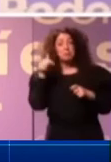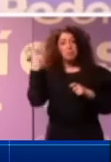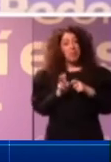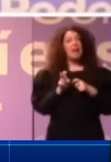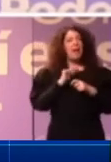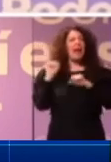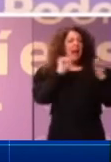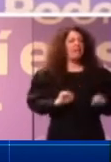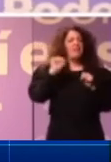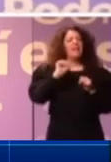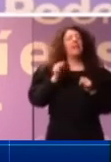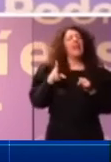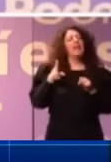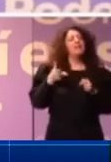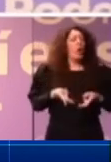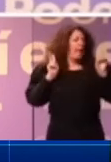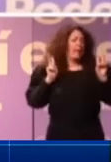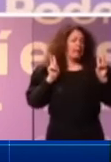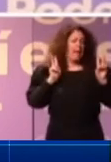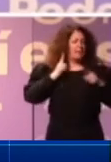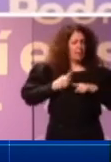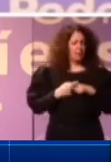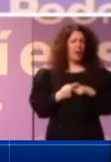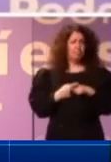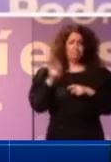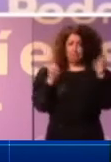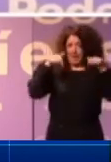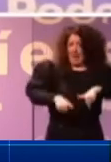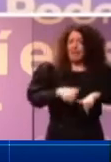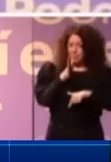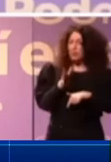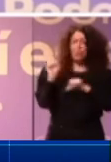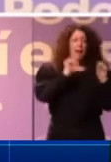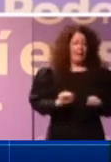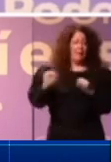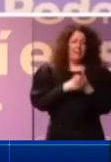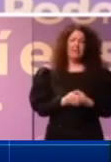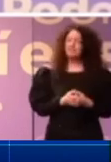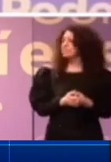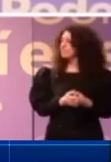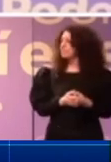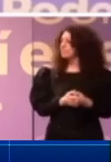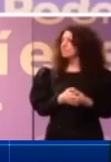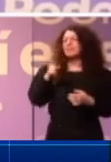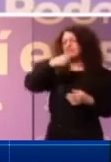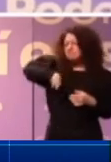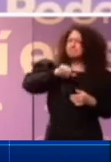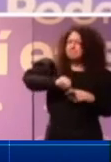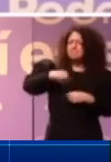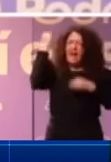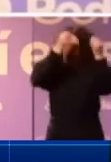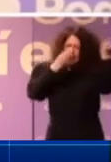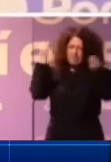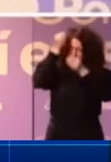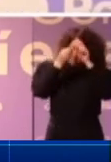que ¿qué me están contando? Es que, bueno, insisto, es que son muy malos actores. Es mejor ver La que se avecina, que al menos